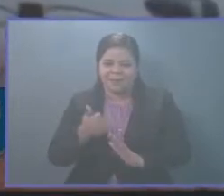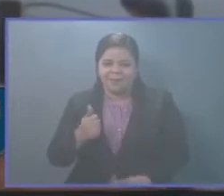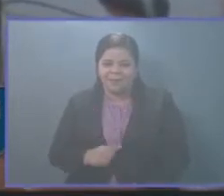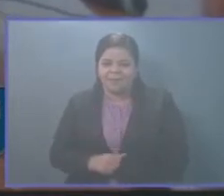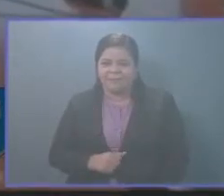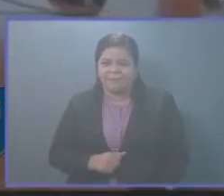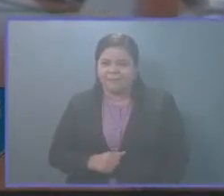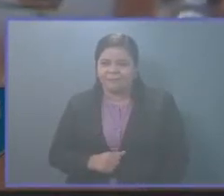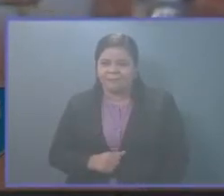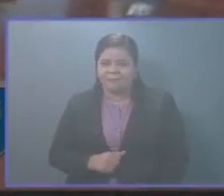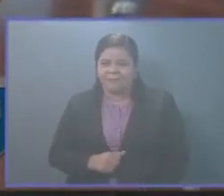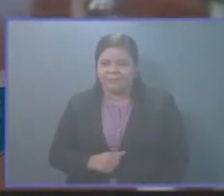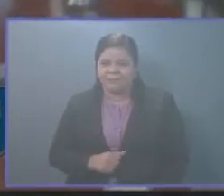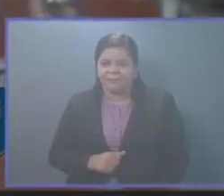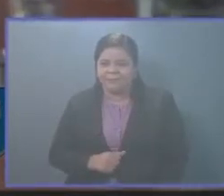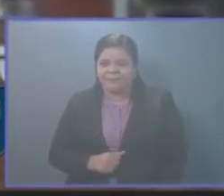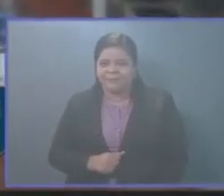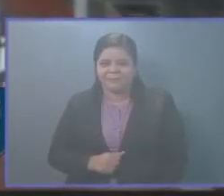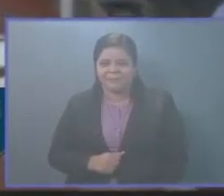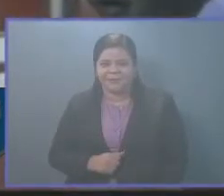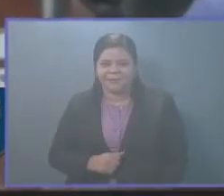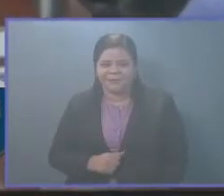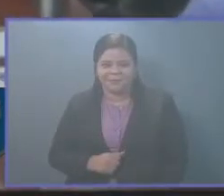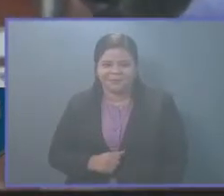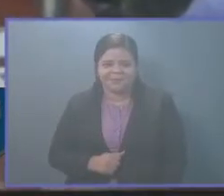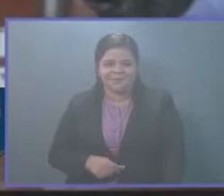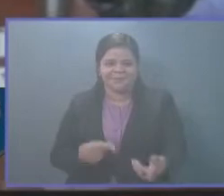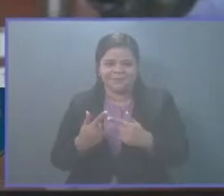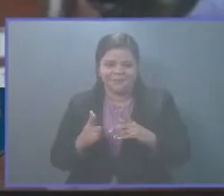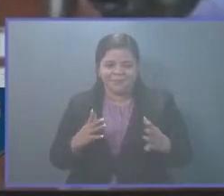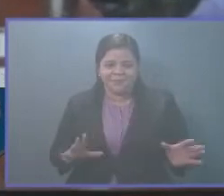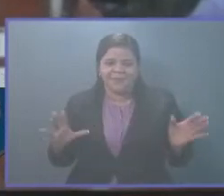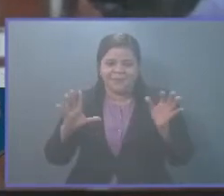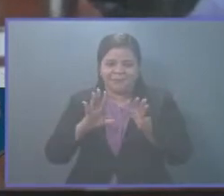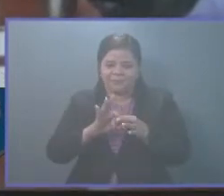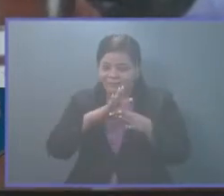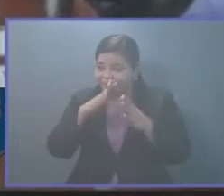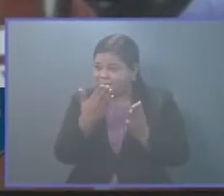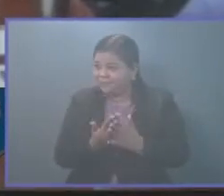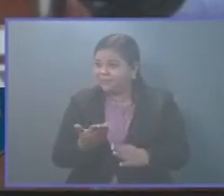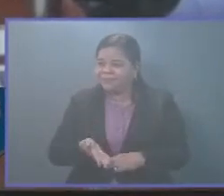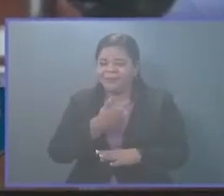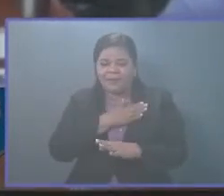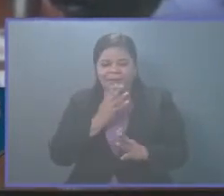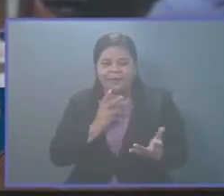Sí, solo por el orden, porque quisiera tener claridad y no quedar con el